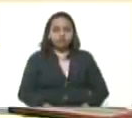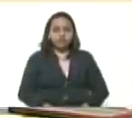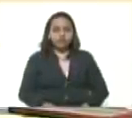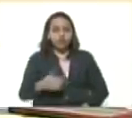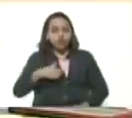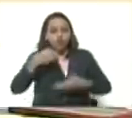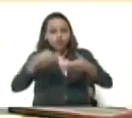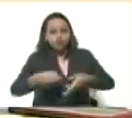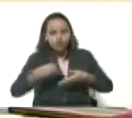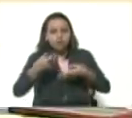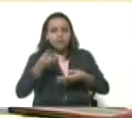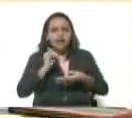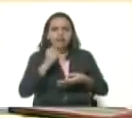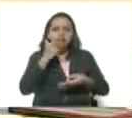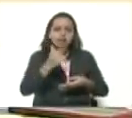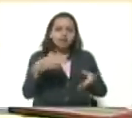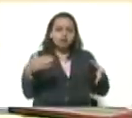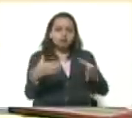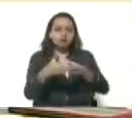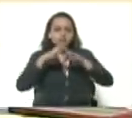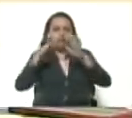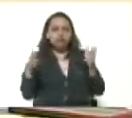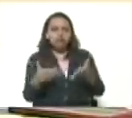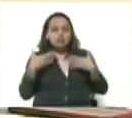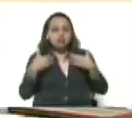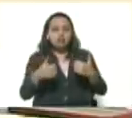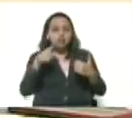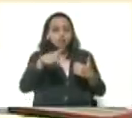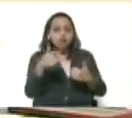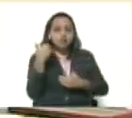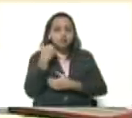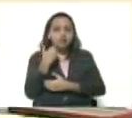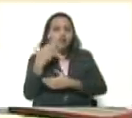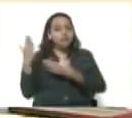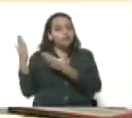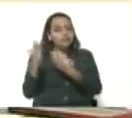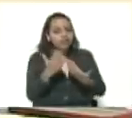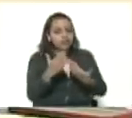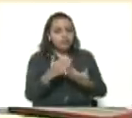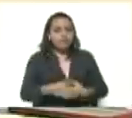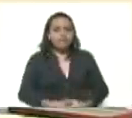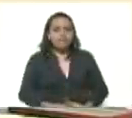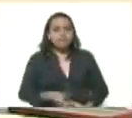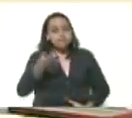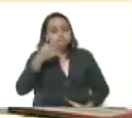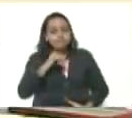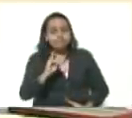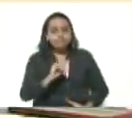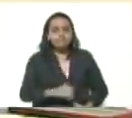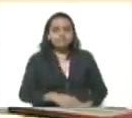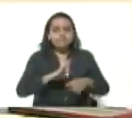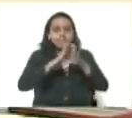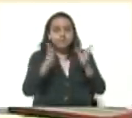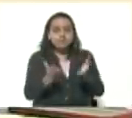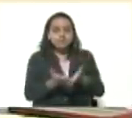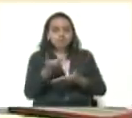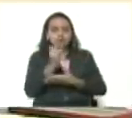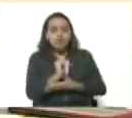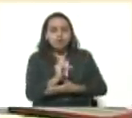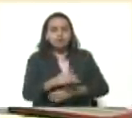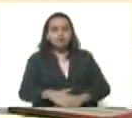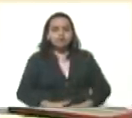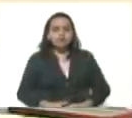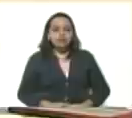traigo la palabra de la Organización Mundial de la Salud. Esta enfermedad llegó, existe. El mundo tiene una tendencia